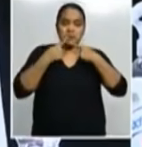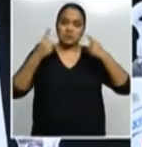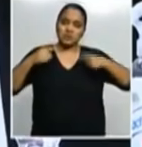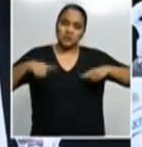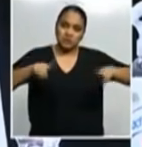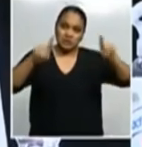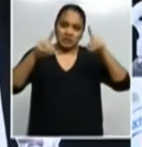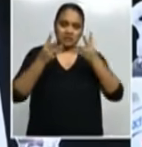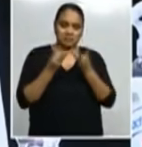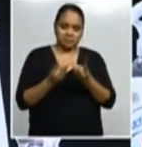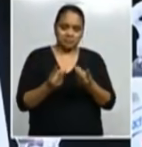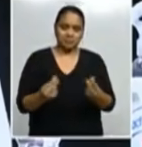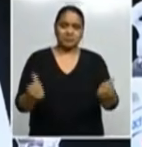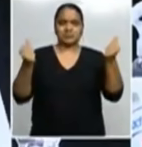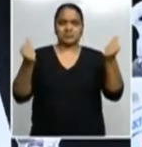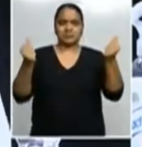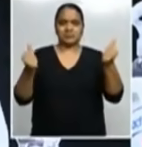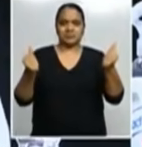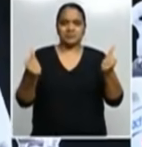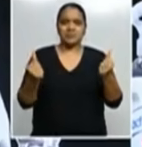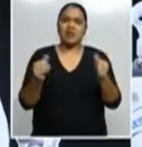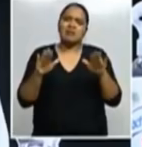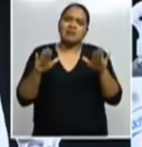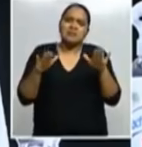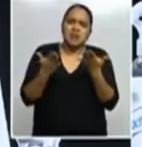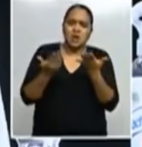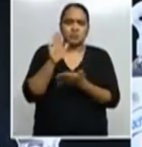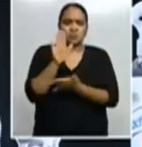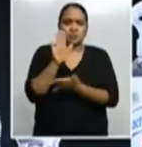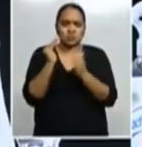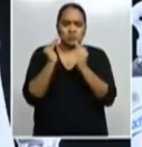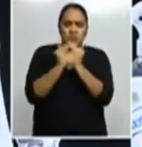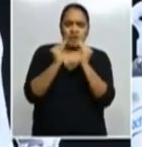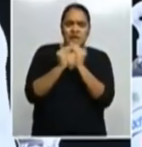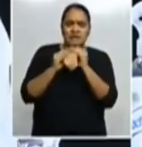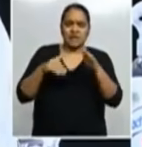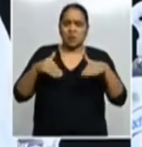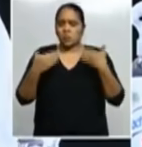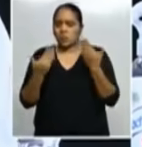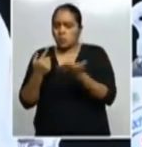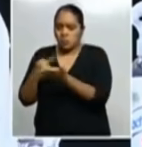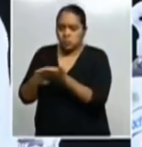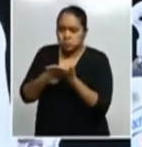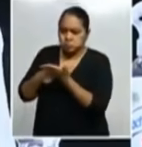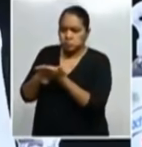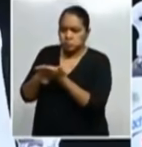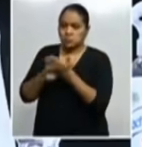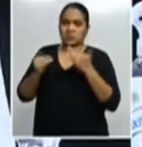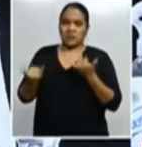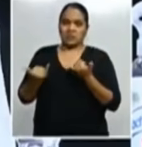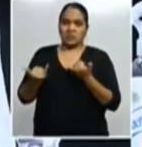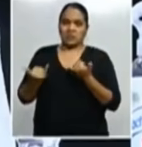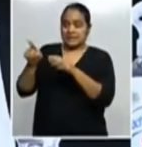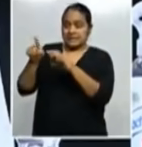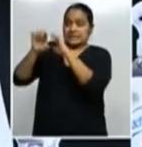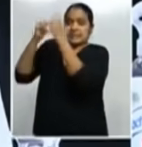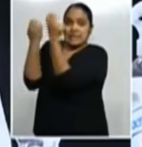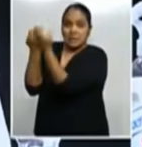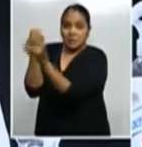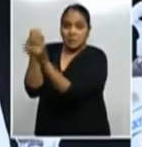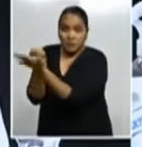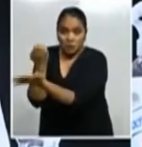provecho a esta crisis, o cómo enfrentarla, cómo gerenciarla. Y ahora el equipo económico nos dará una